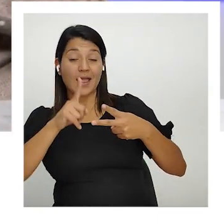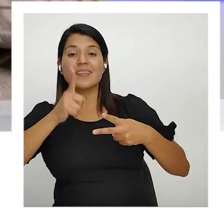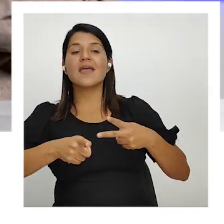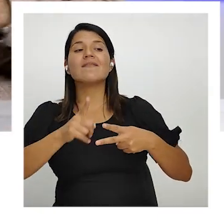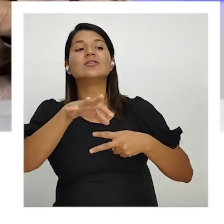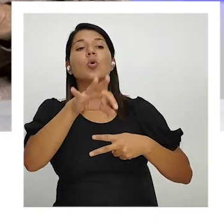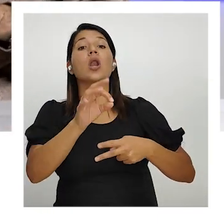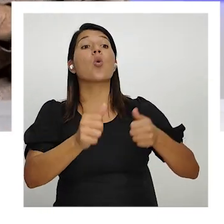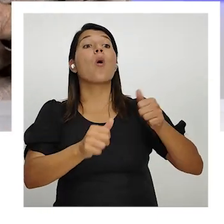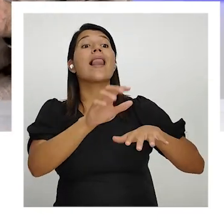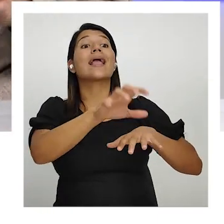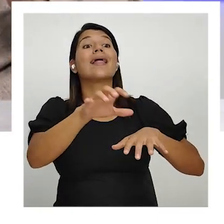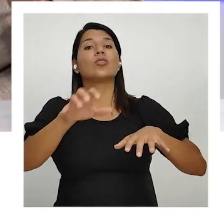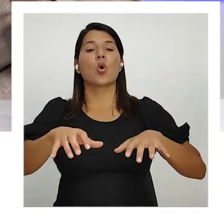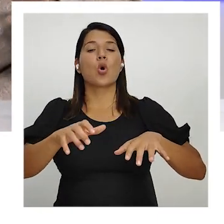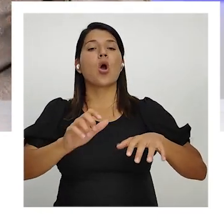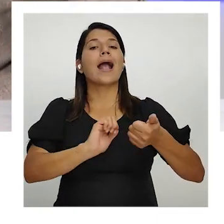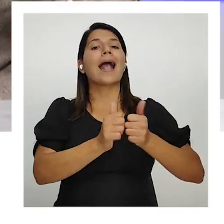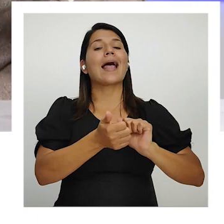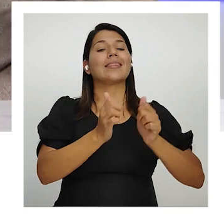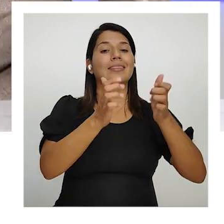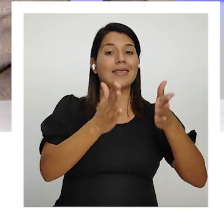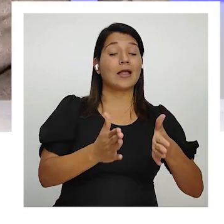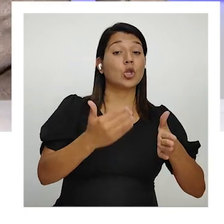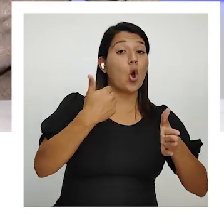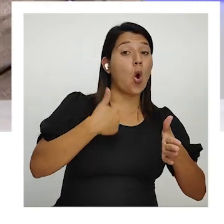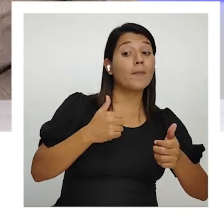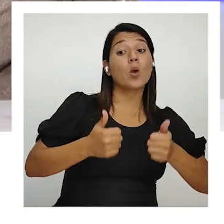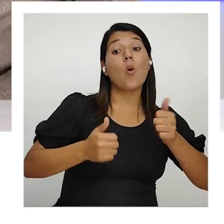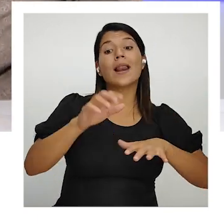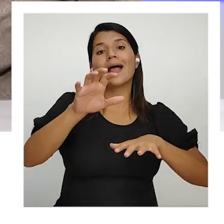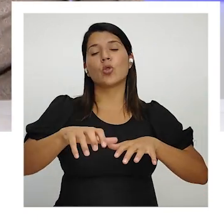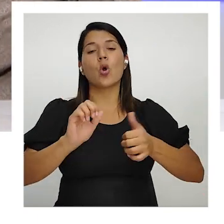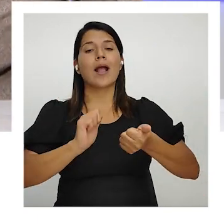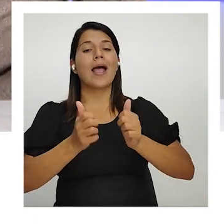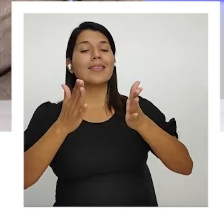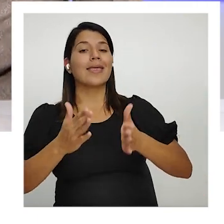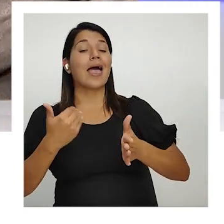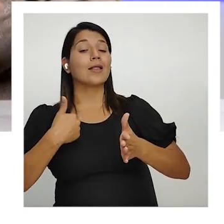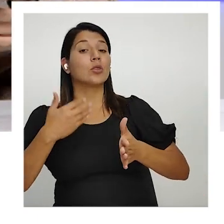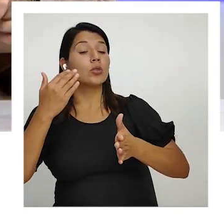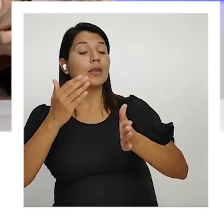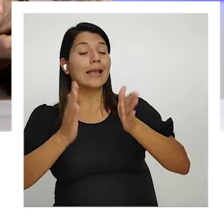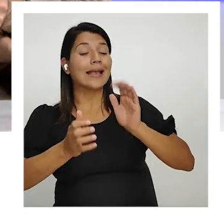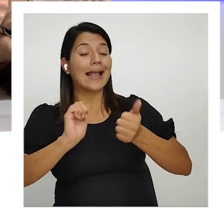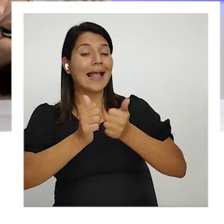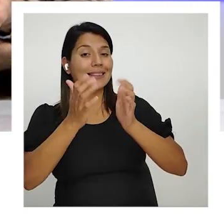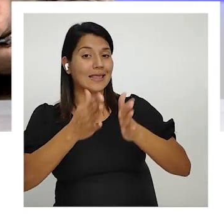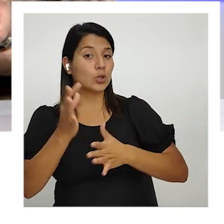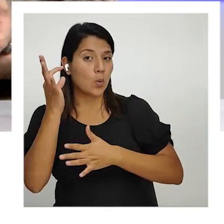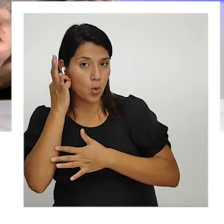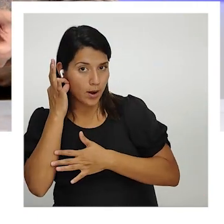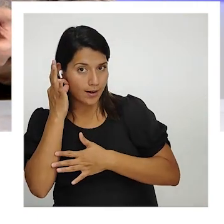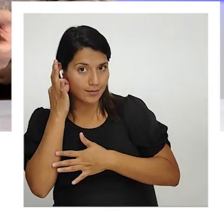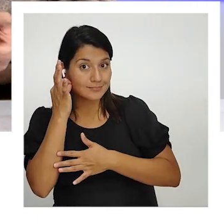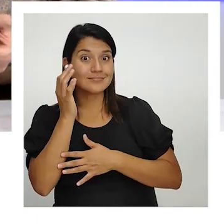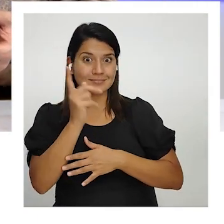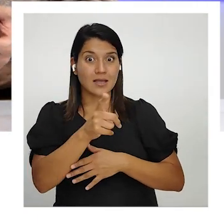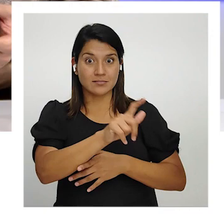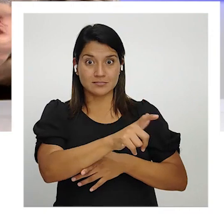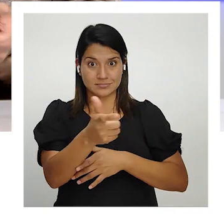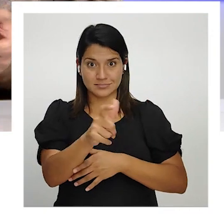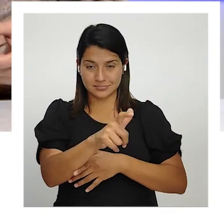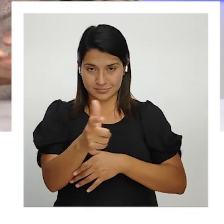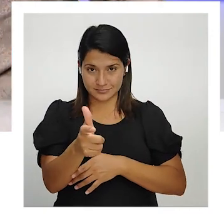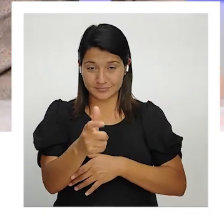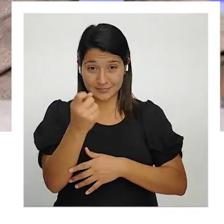y en cuáles va a ir con una mujer, pero tiene que ser paritario en quienes van a ir encabezando esas nóminas. Muy